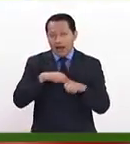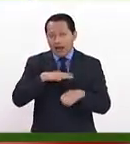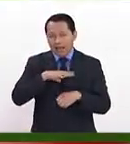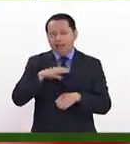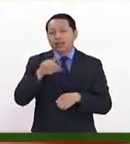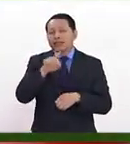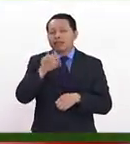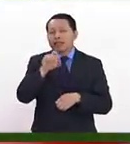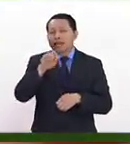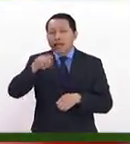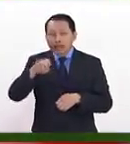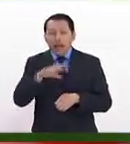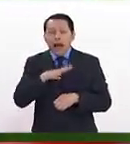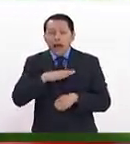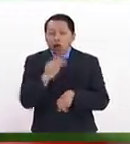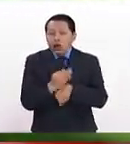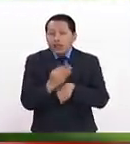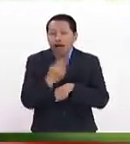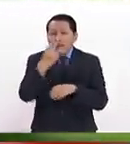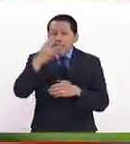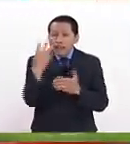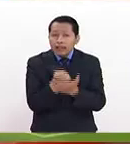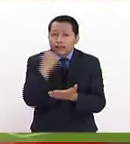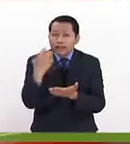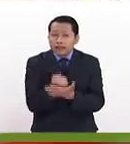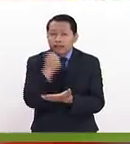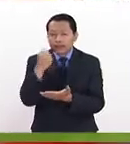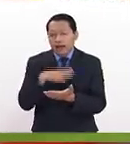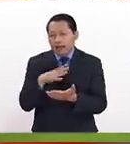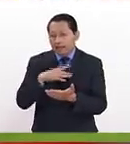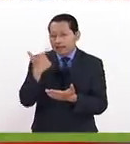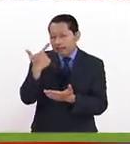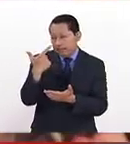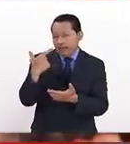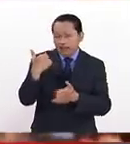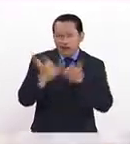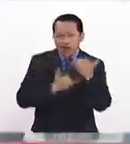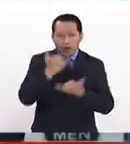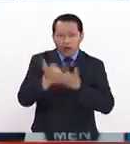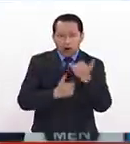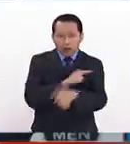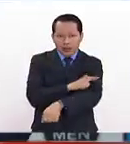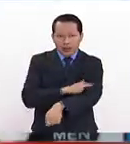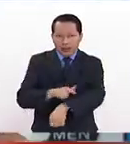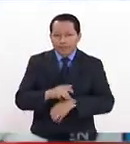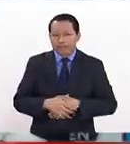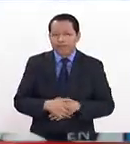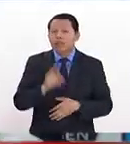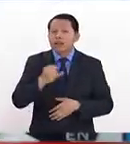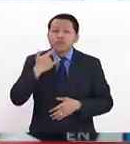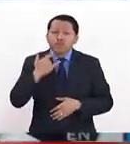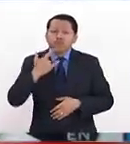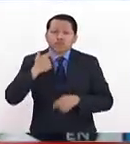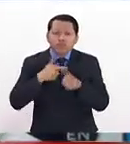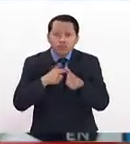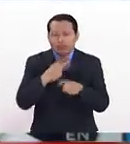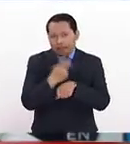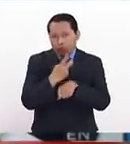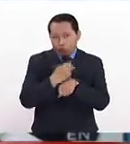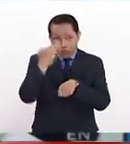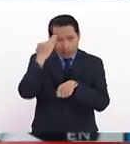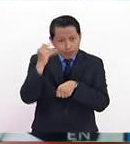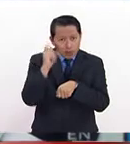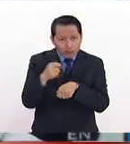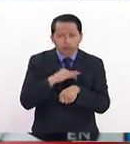Zidane ha conseguido apenas 3 triunfos en los últimos 7 compromisos de liga. Era una cuestión de perseverar y en el segundo tiempo pues bueno,